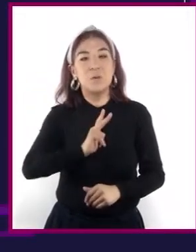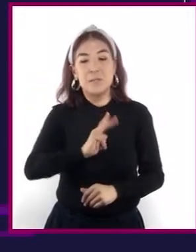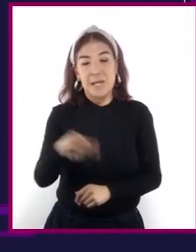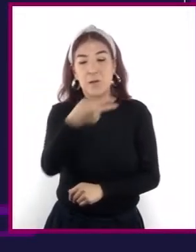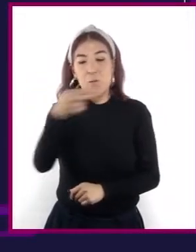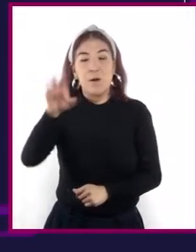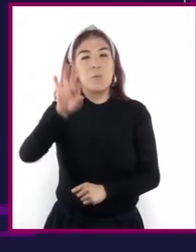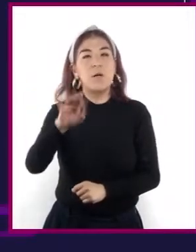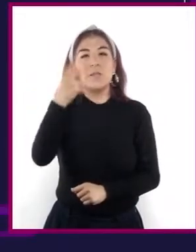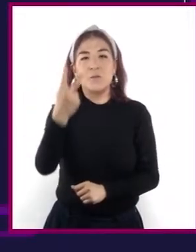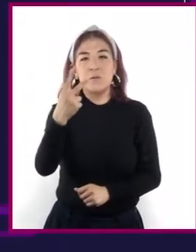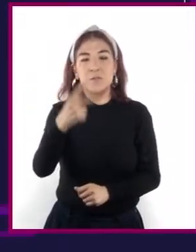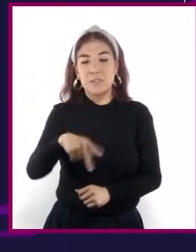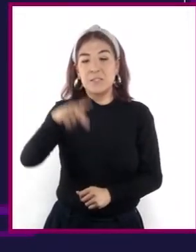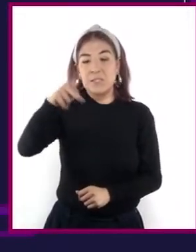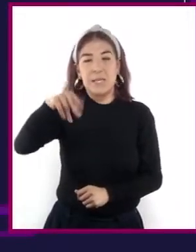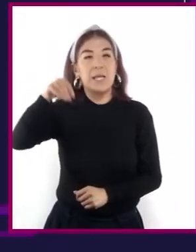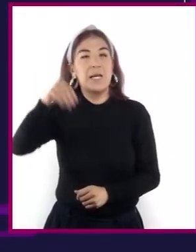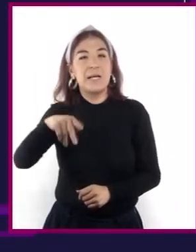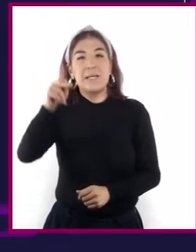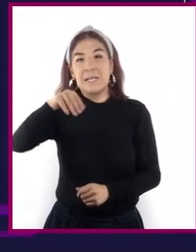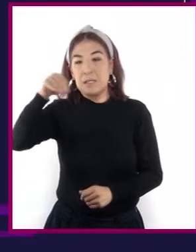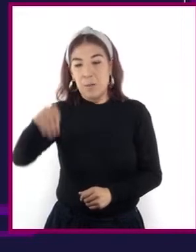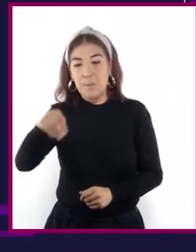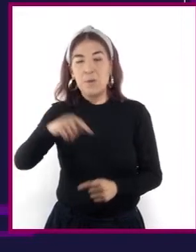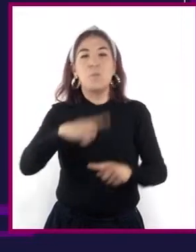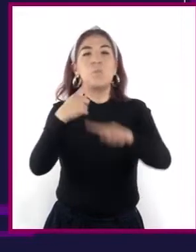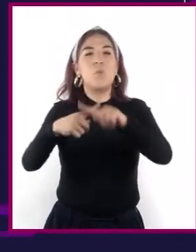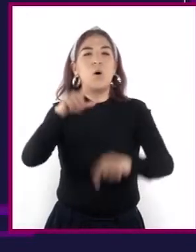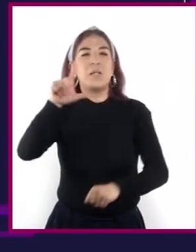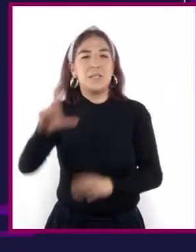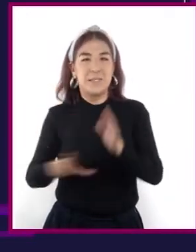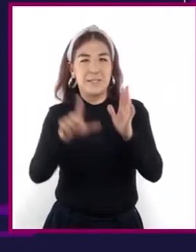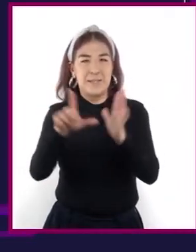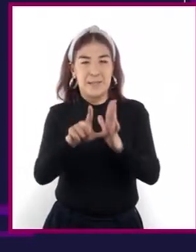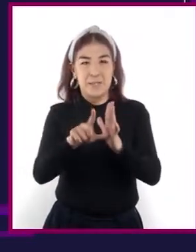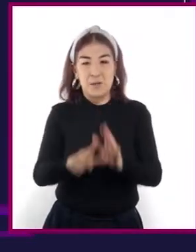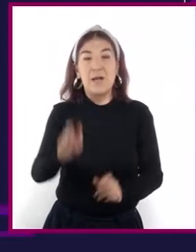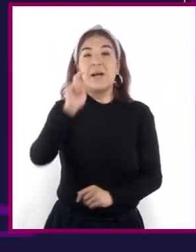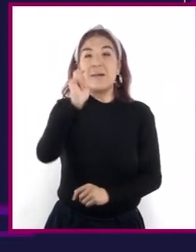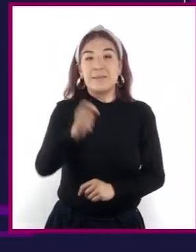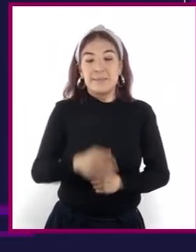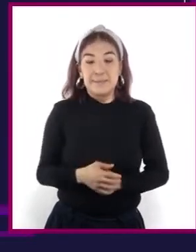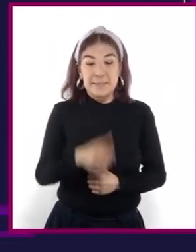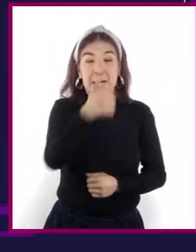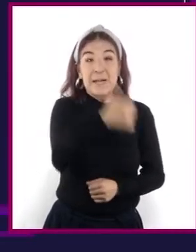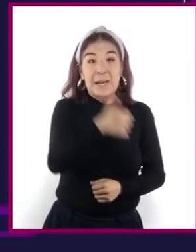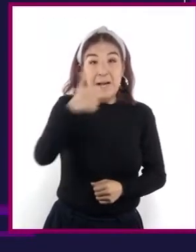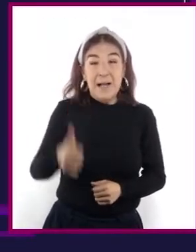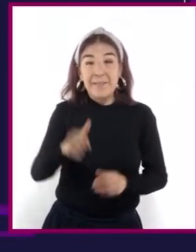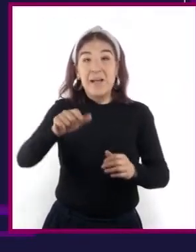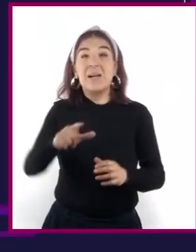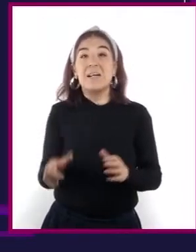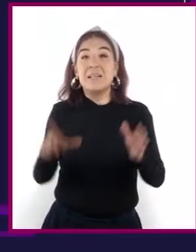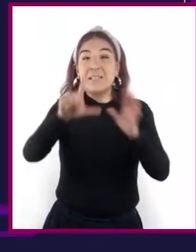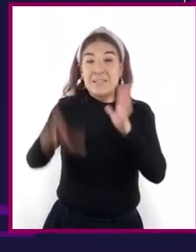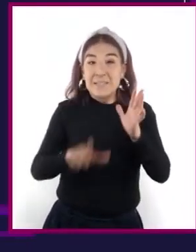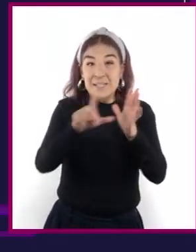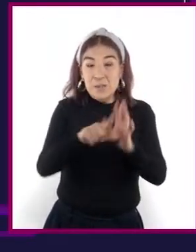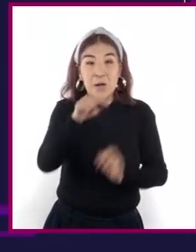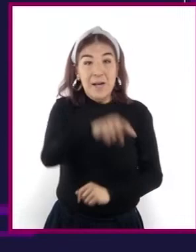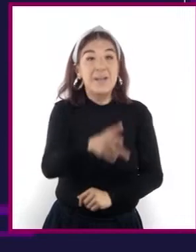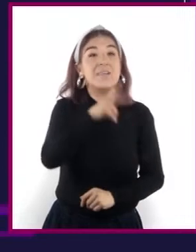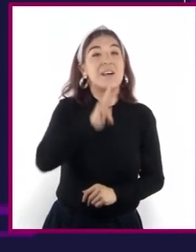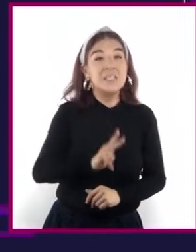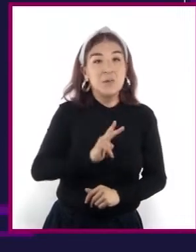a 42 kilómetros por litro. Lo que significa que por cada litro de gasolina se pueden recorrer,